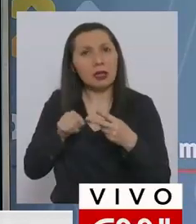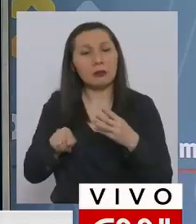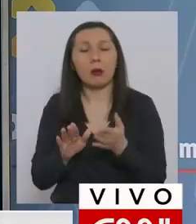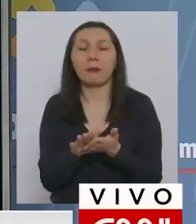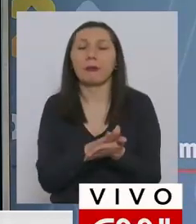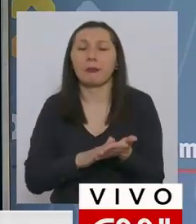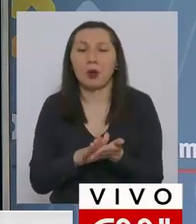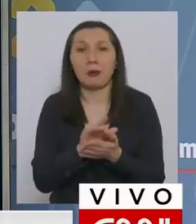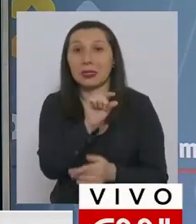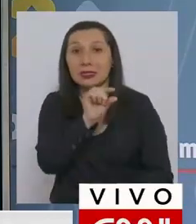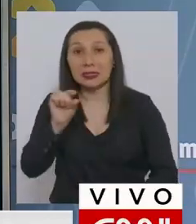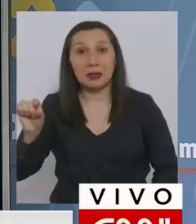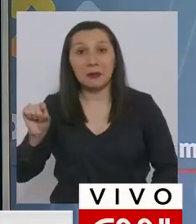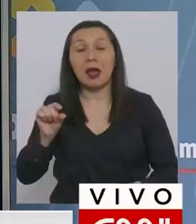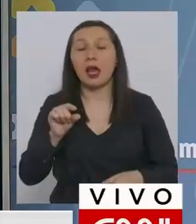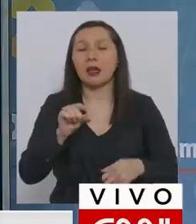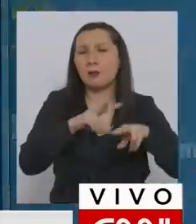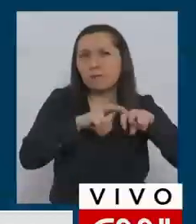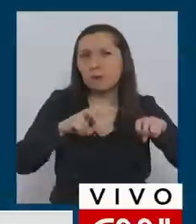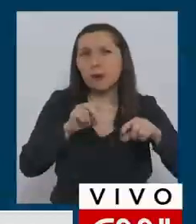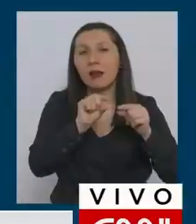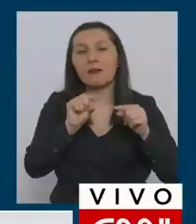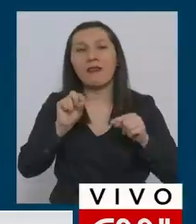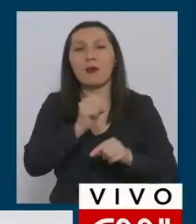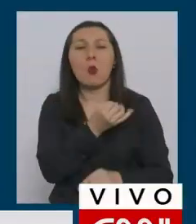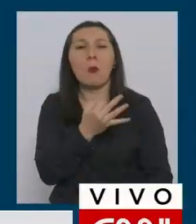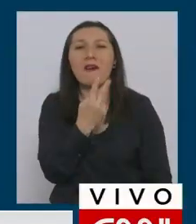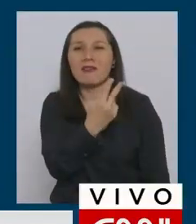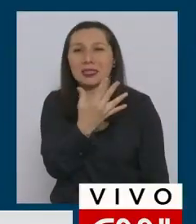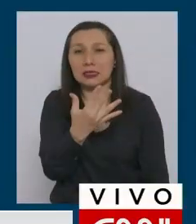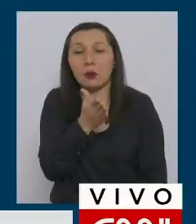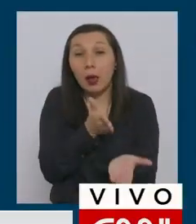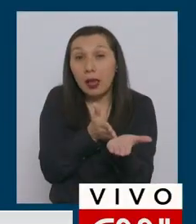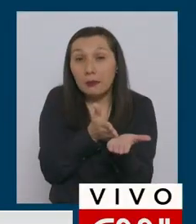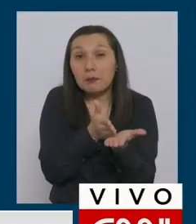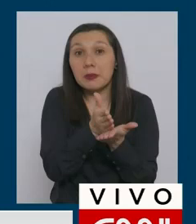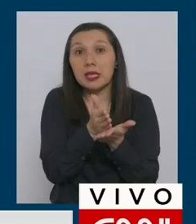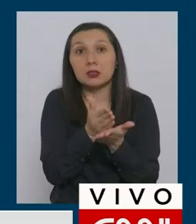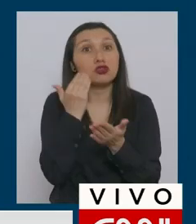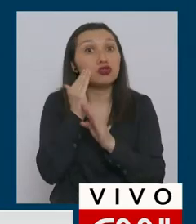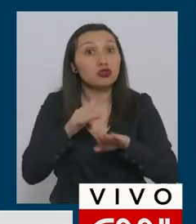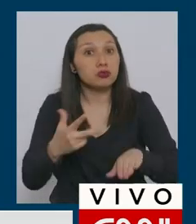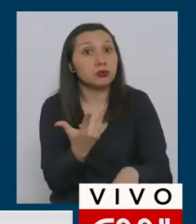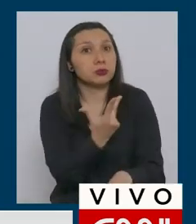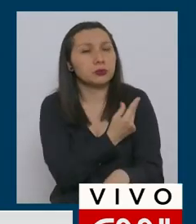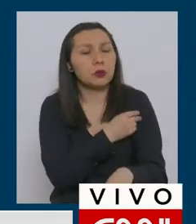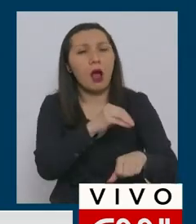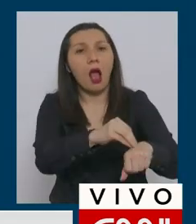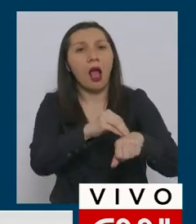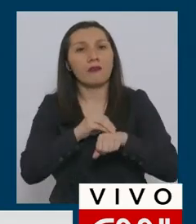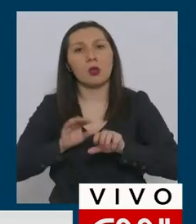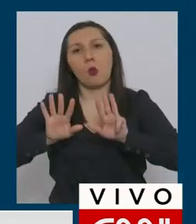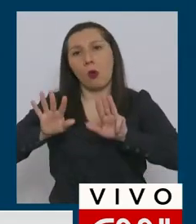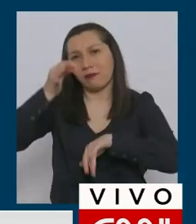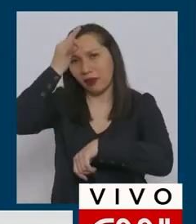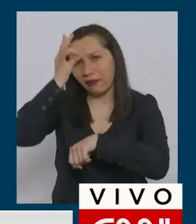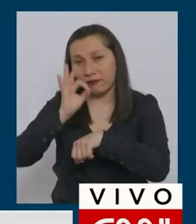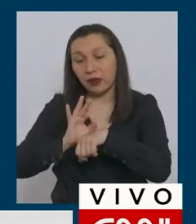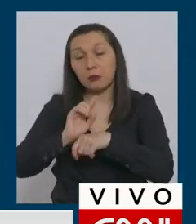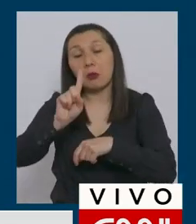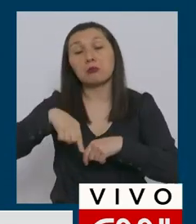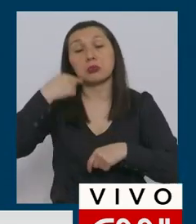de los jóvenes de 12 a 17 años con la primera dosis y al 78,5% de los niños de 6 a 11